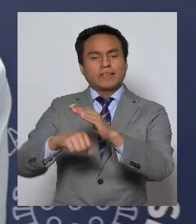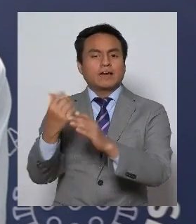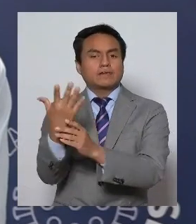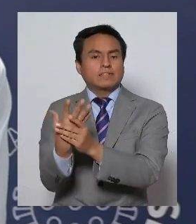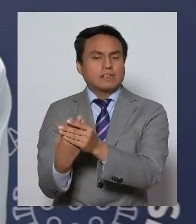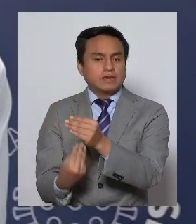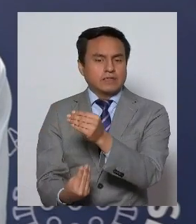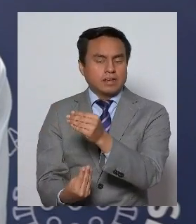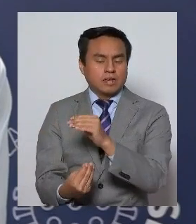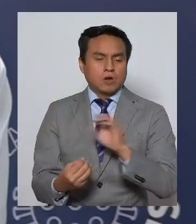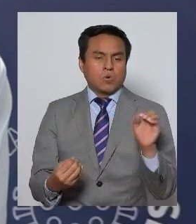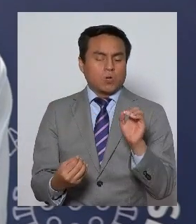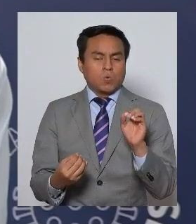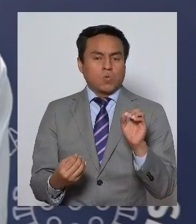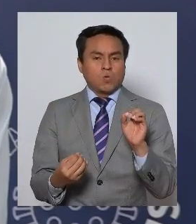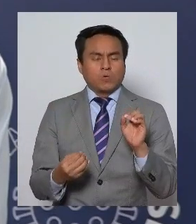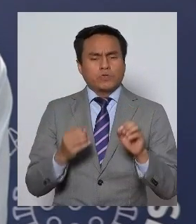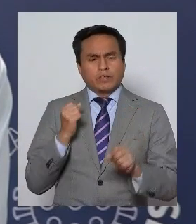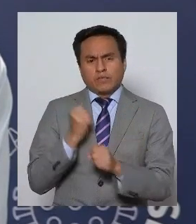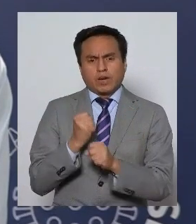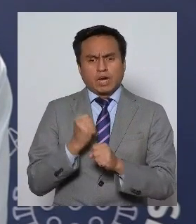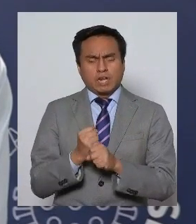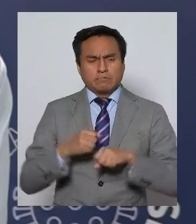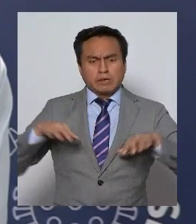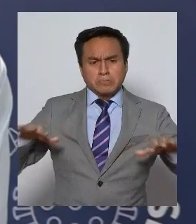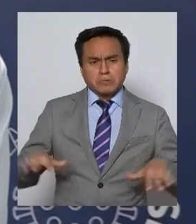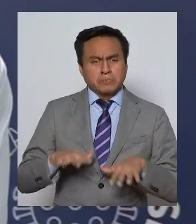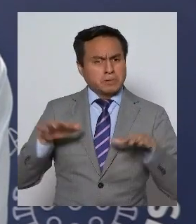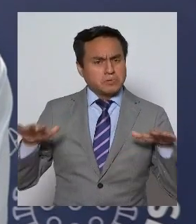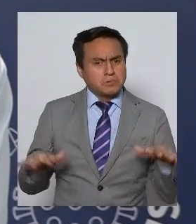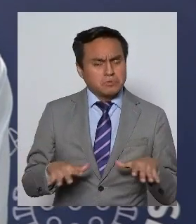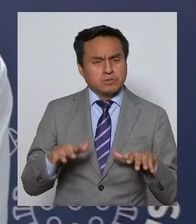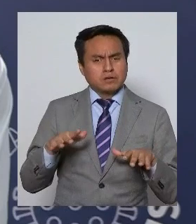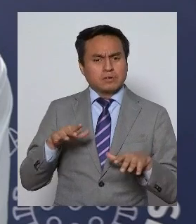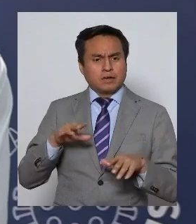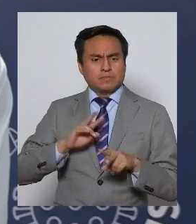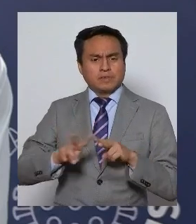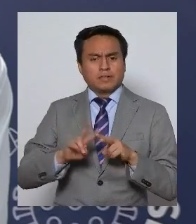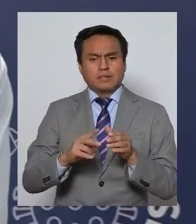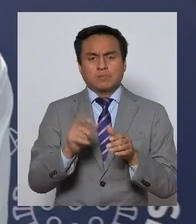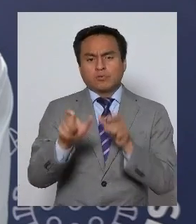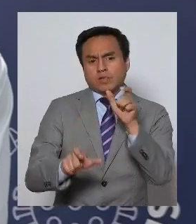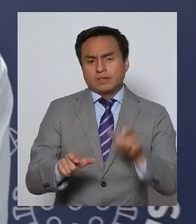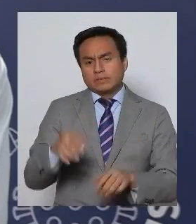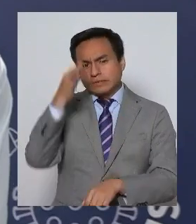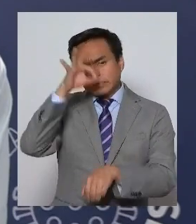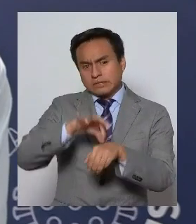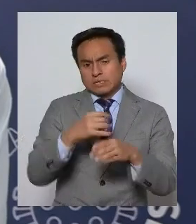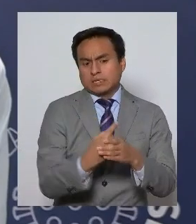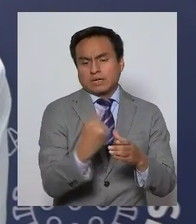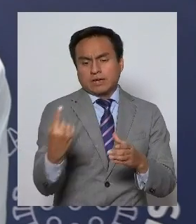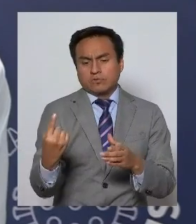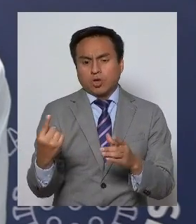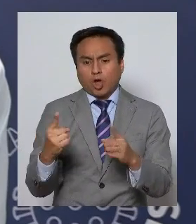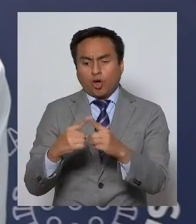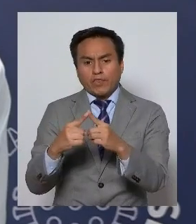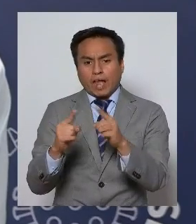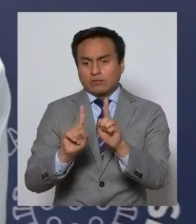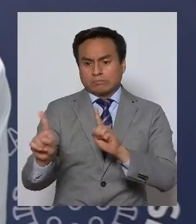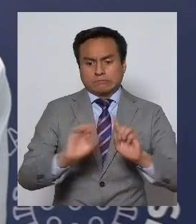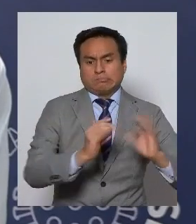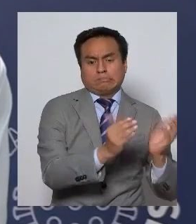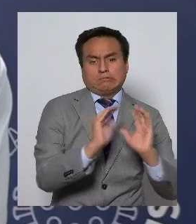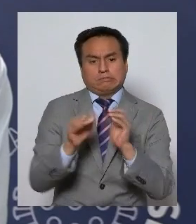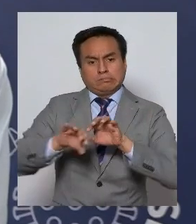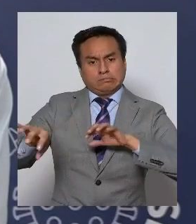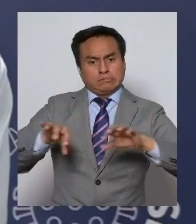de trabajar más duro de lo que hemos hecho hasta ahora en el aislamiento de los casos y sus contactos de una